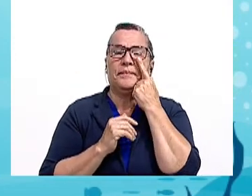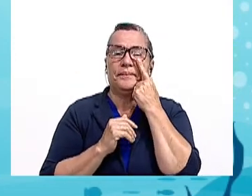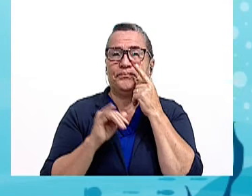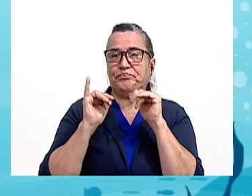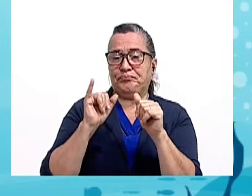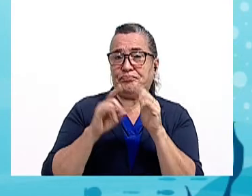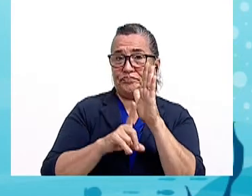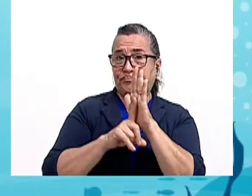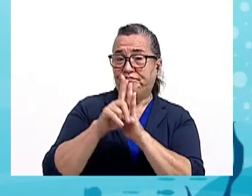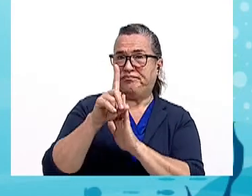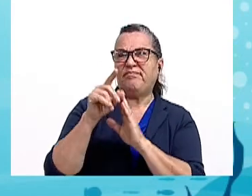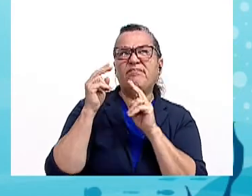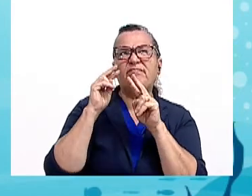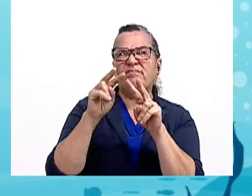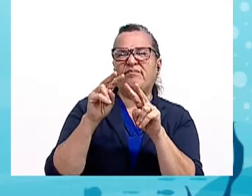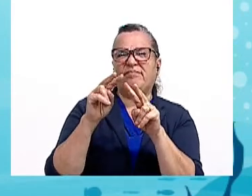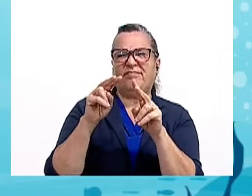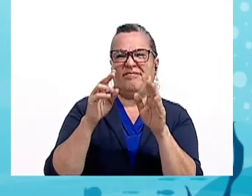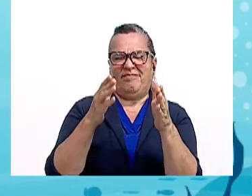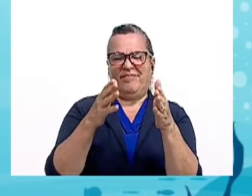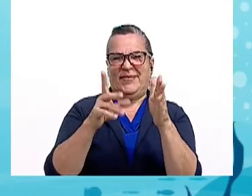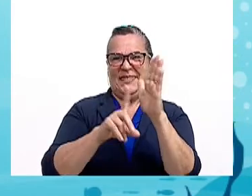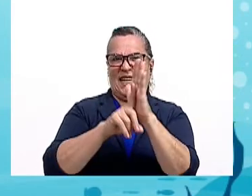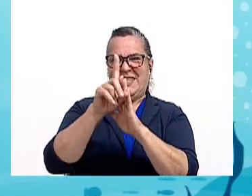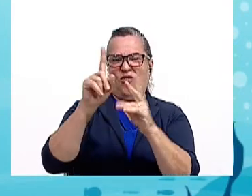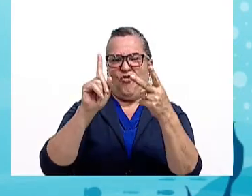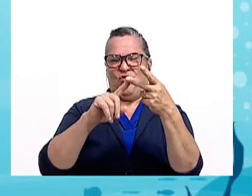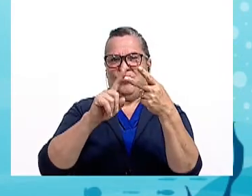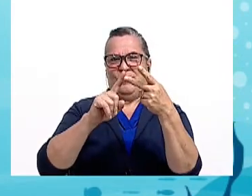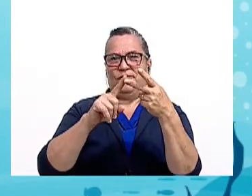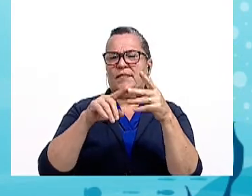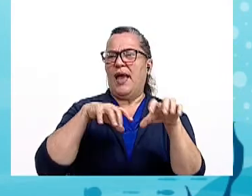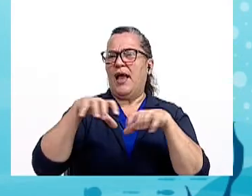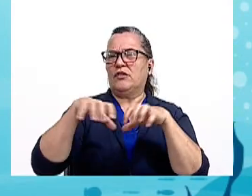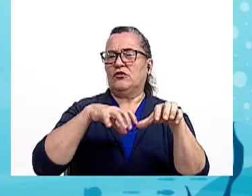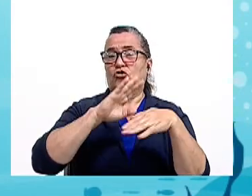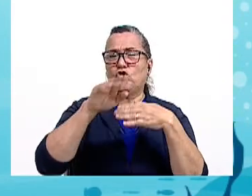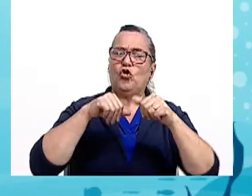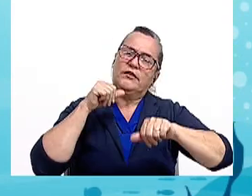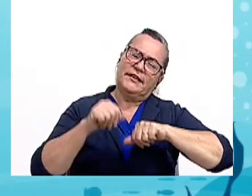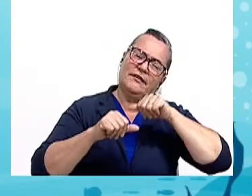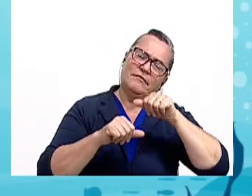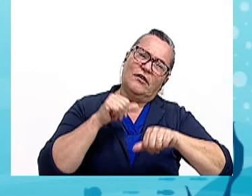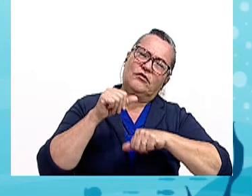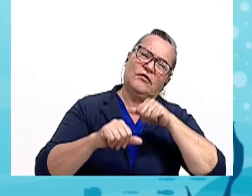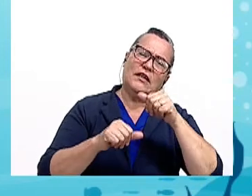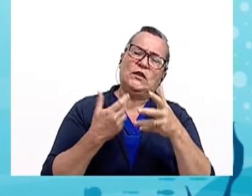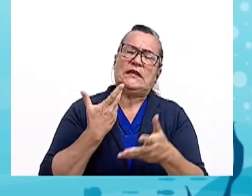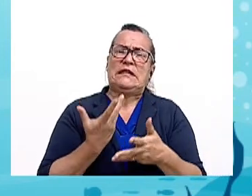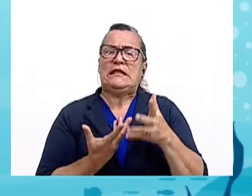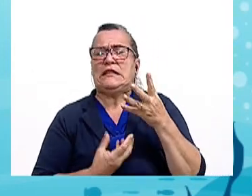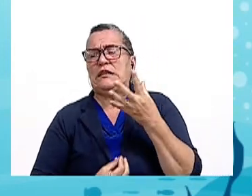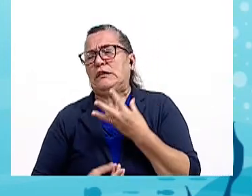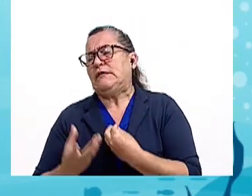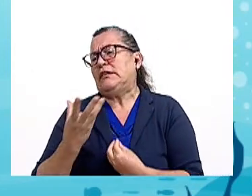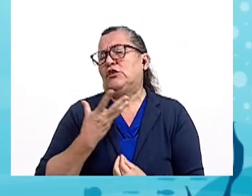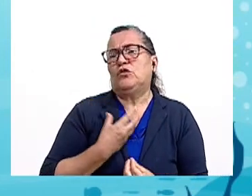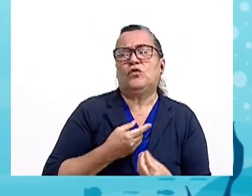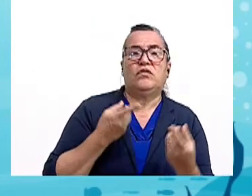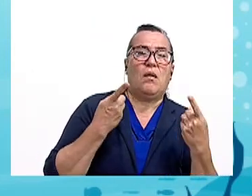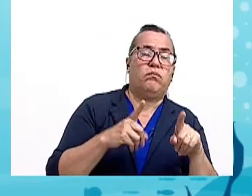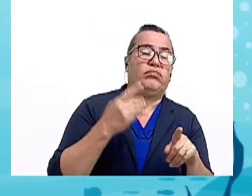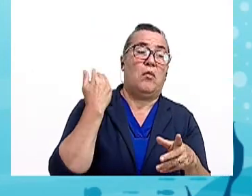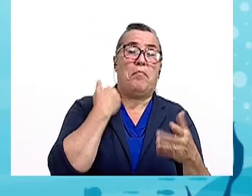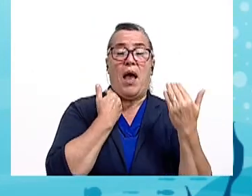En el desarrollo podemos ver las siguientes acciones: todos los esfuerzos y penas que él sufre o